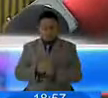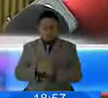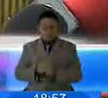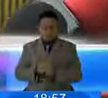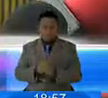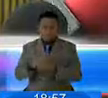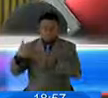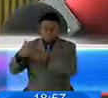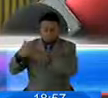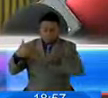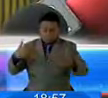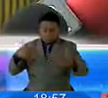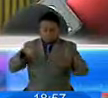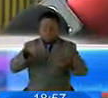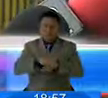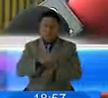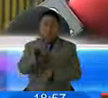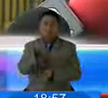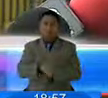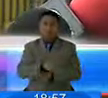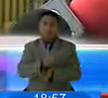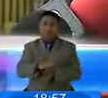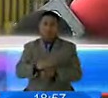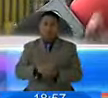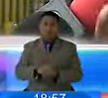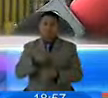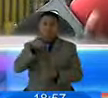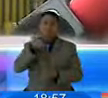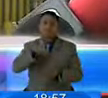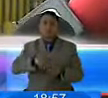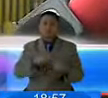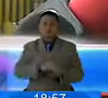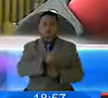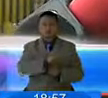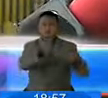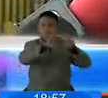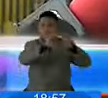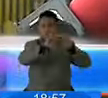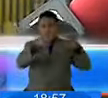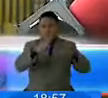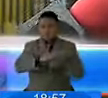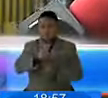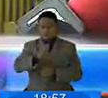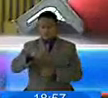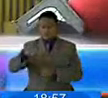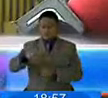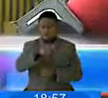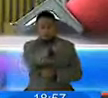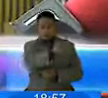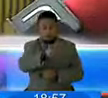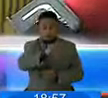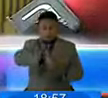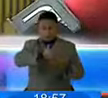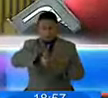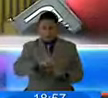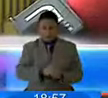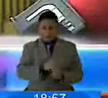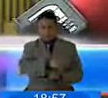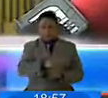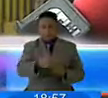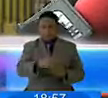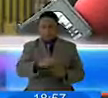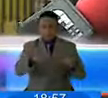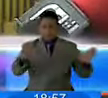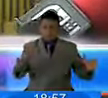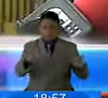momento dejada. ¿Para qué? La empresa contratada con el Consejo Nacional Electoral meta en los